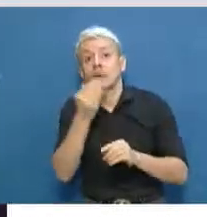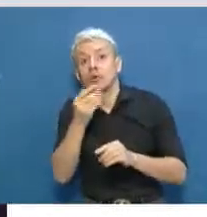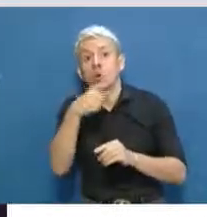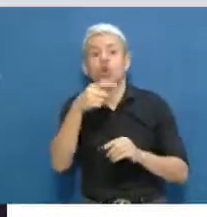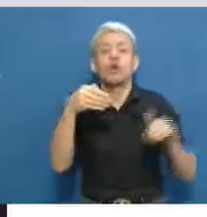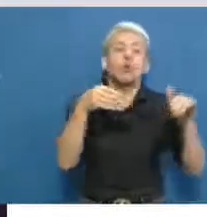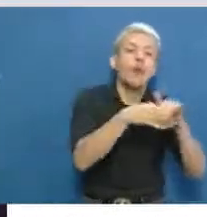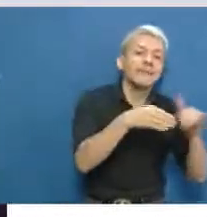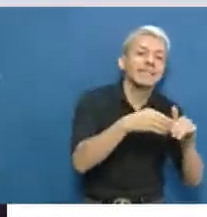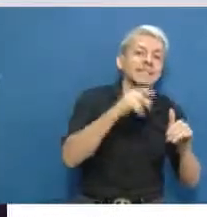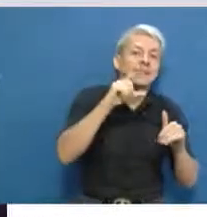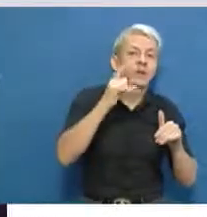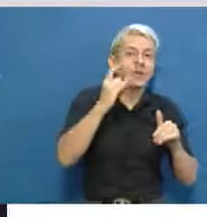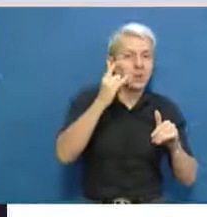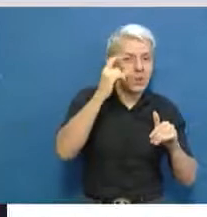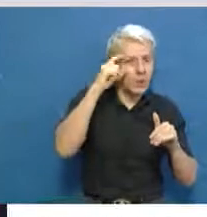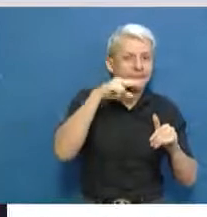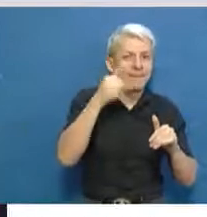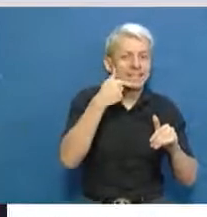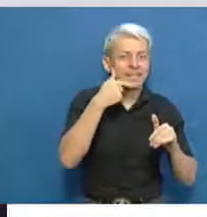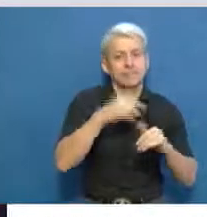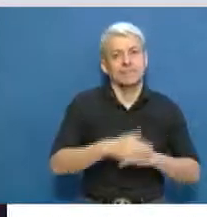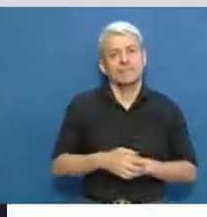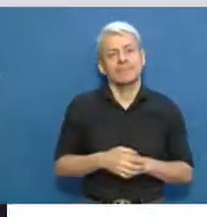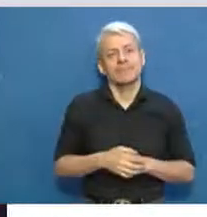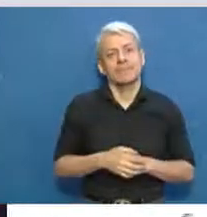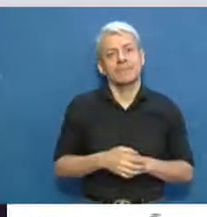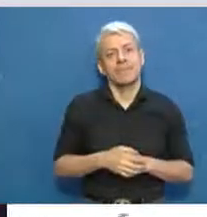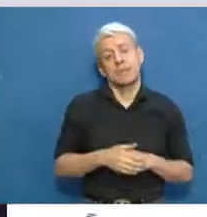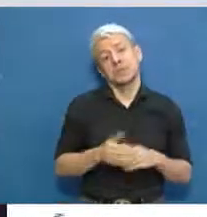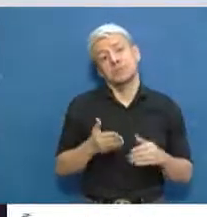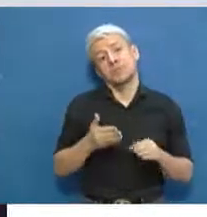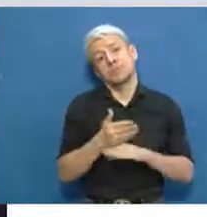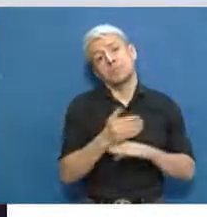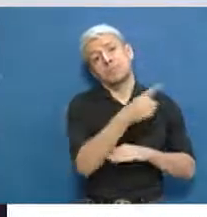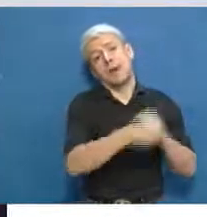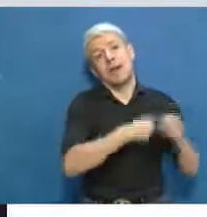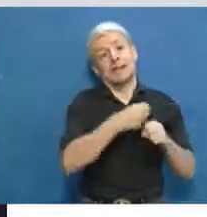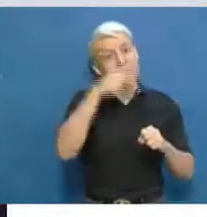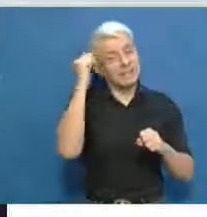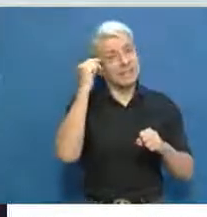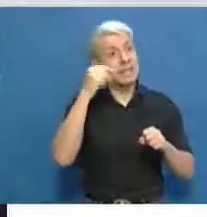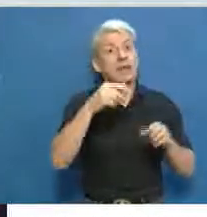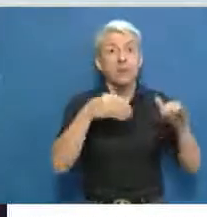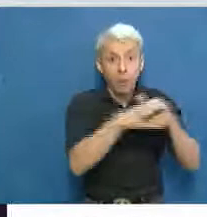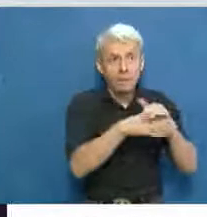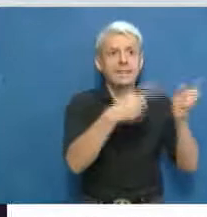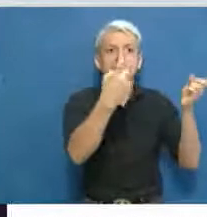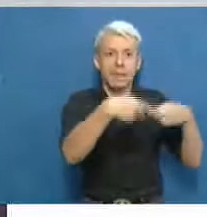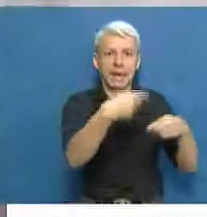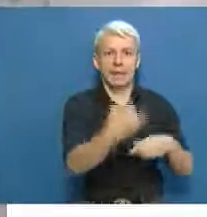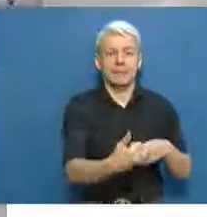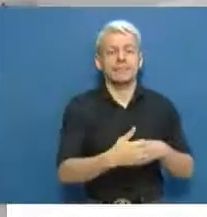Cuevas. Cuando hacemos el trayecto vía terrestre a Chile, nos encontramos con un peaje en Las Cuevas. De acuerdo a